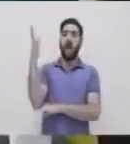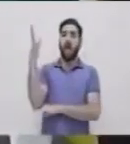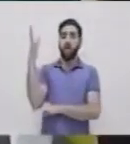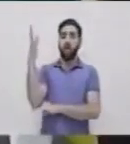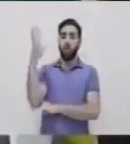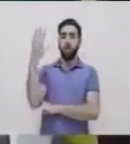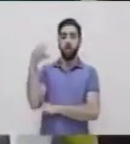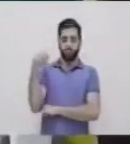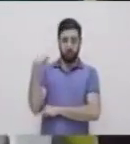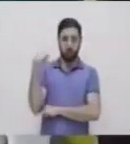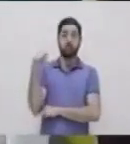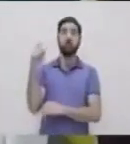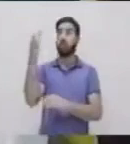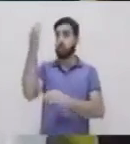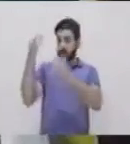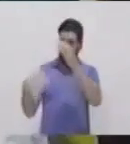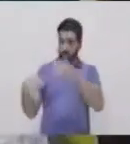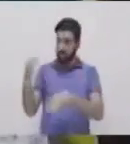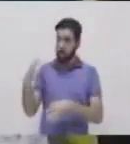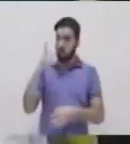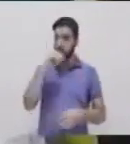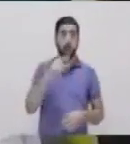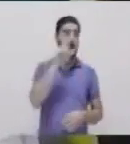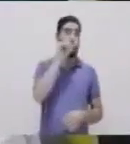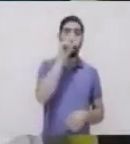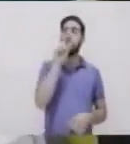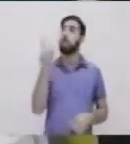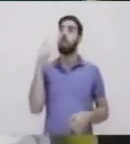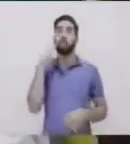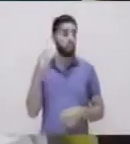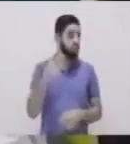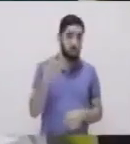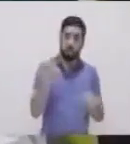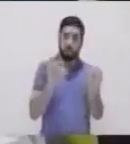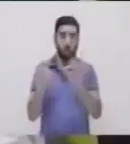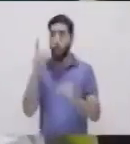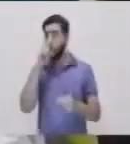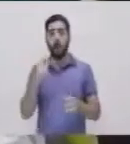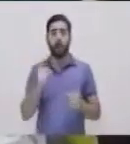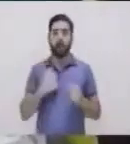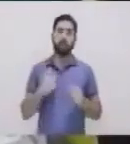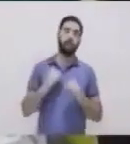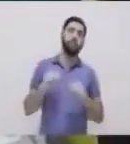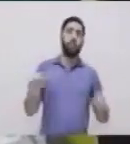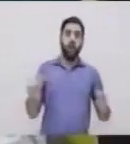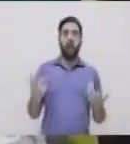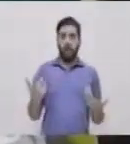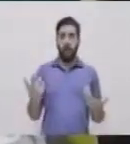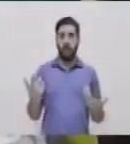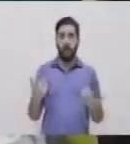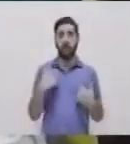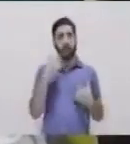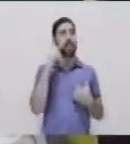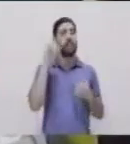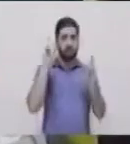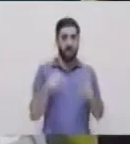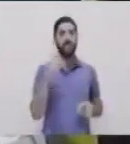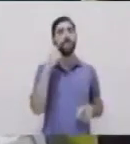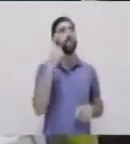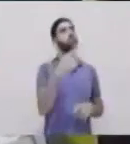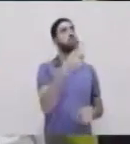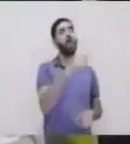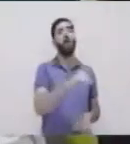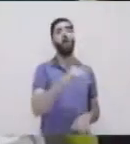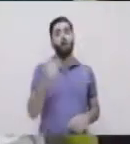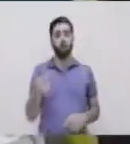muere que produce la semilla, automáticamente esta especie, si no encuentra otro tipo de alimento, está condenada a morir.